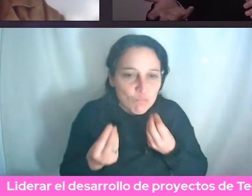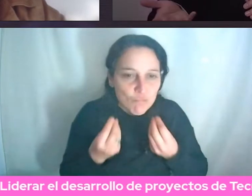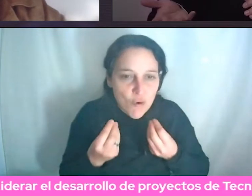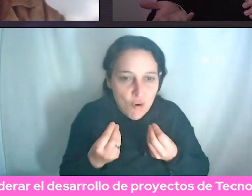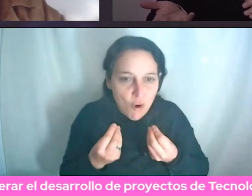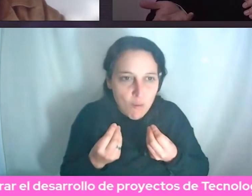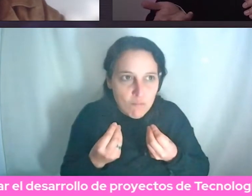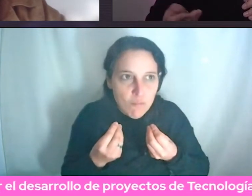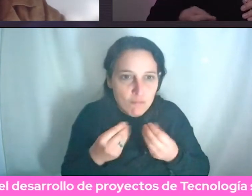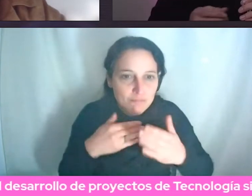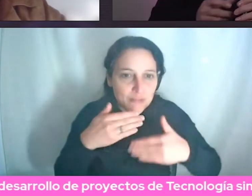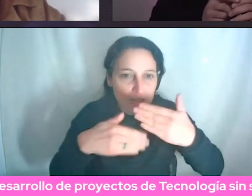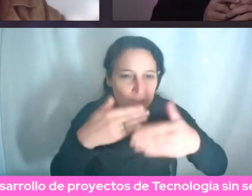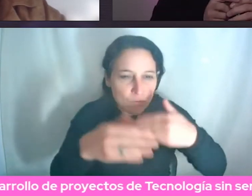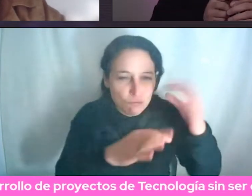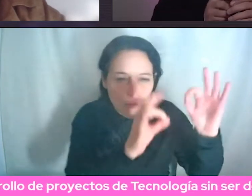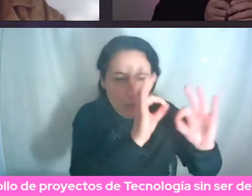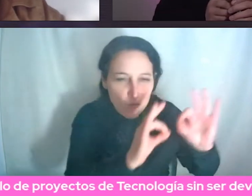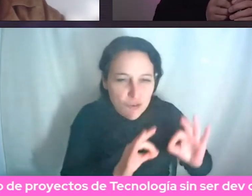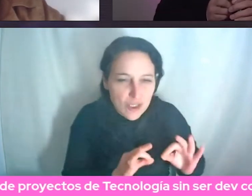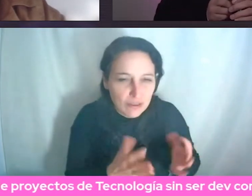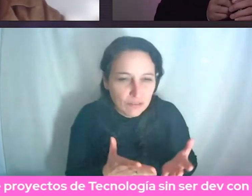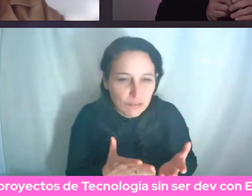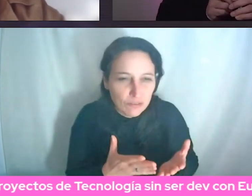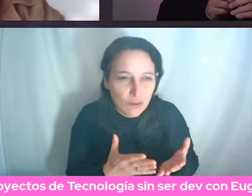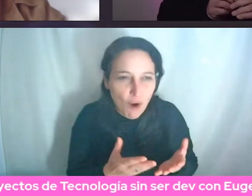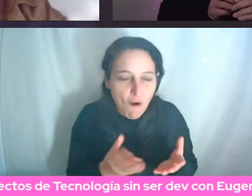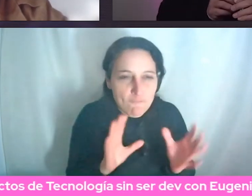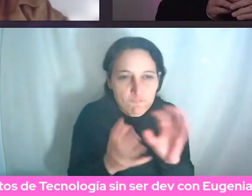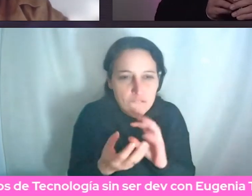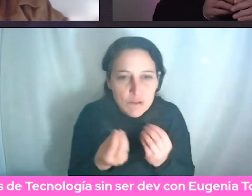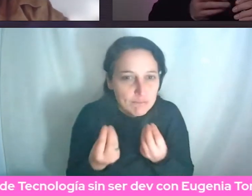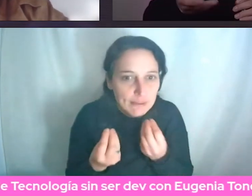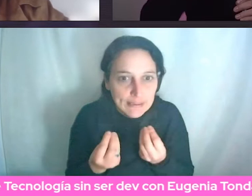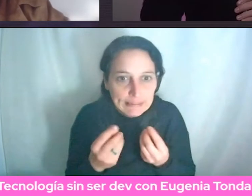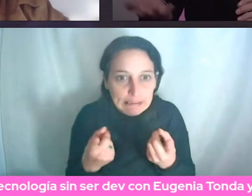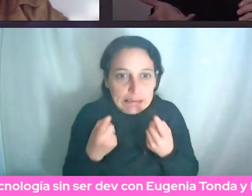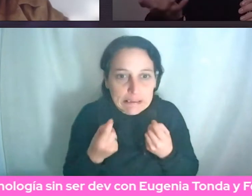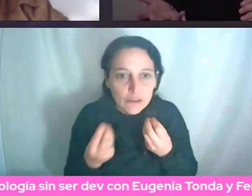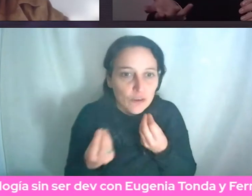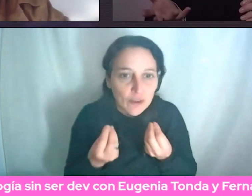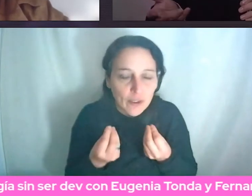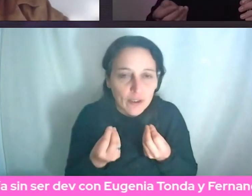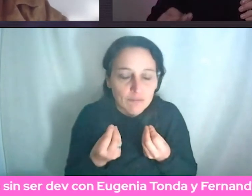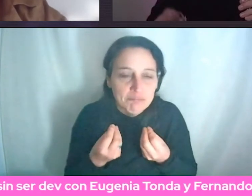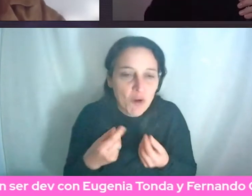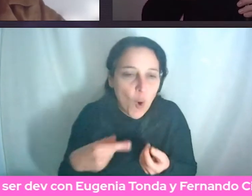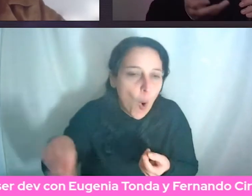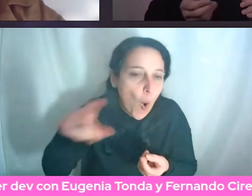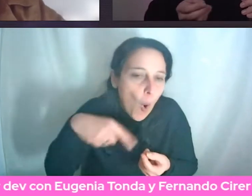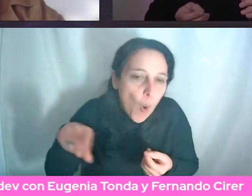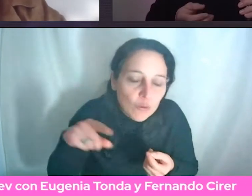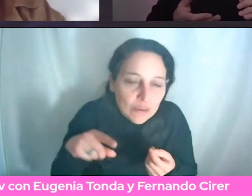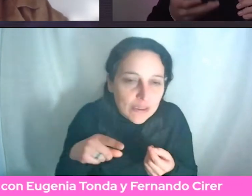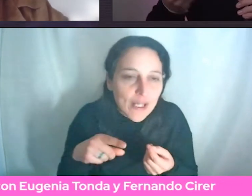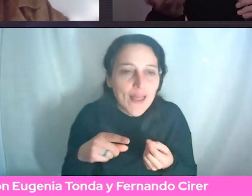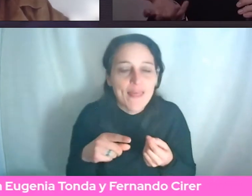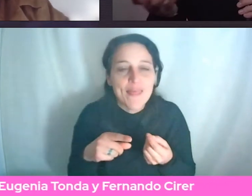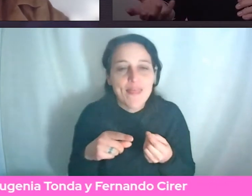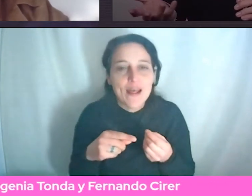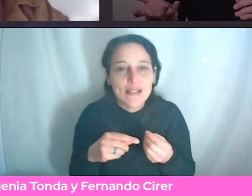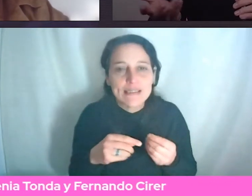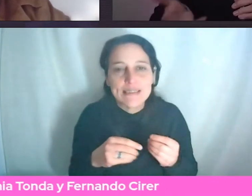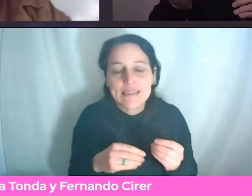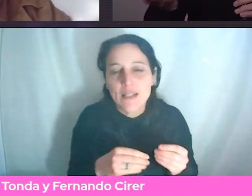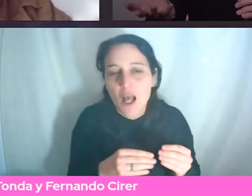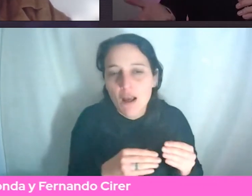un proyecto? Y entonces yo les dije, bueno, la realidad es que no necesitan una estructura. Y vuelvo a esto, ni siquiera necesitan